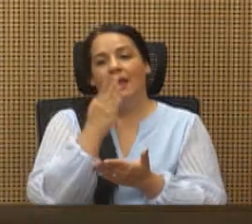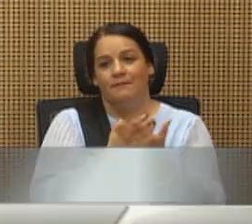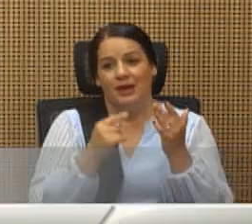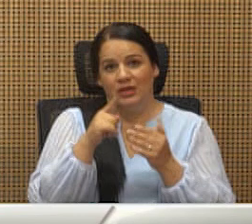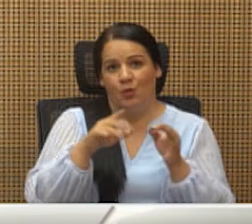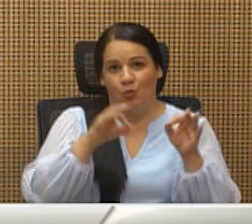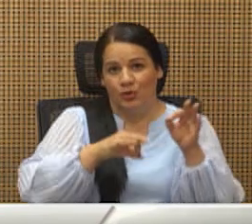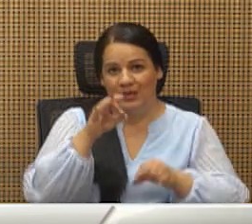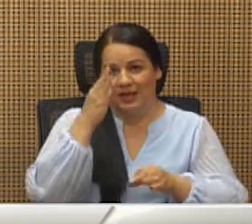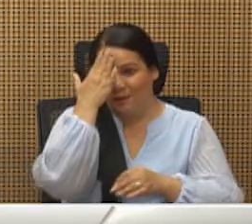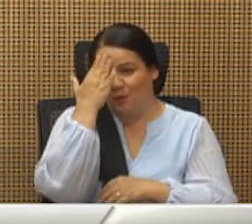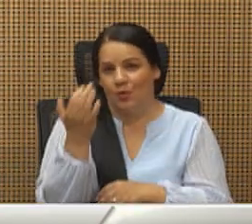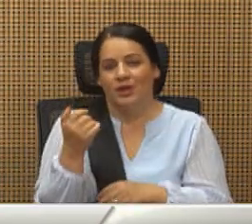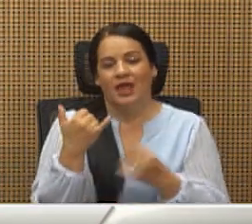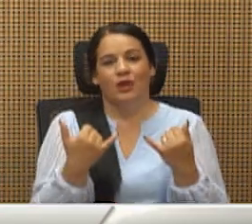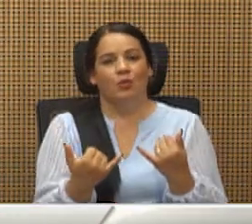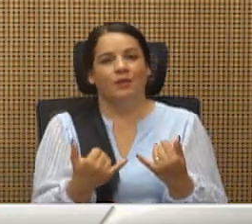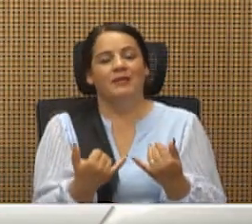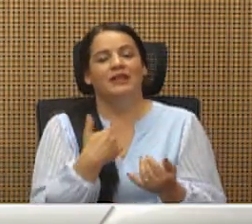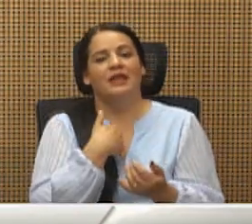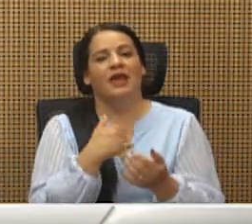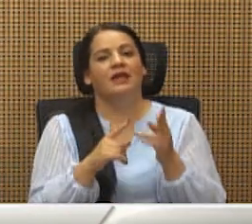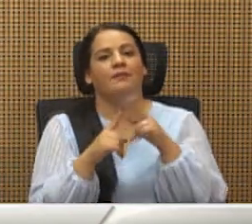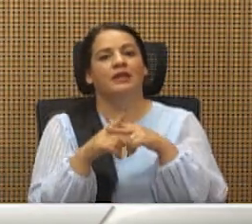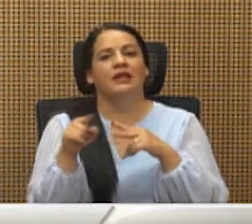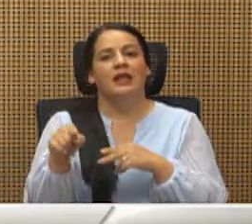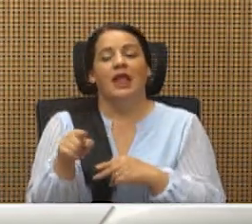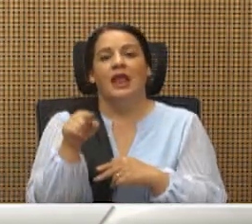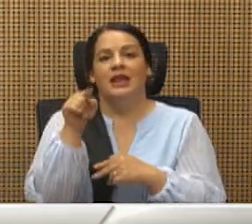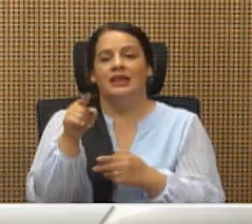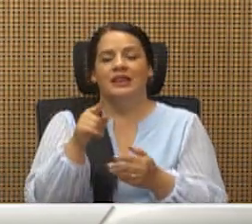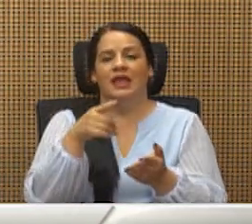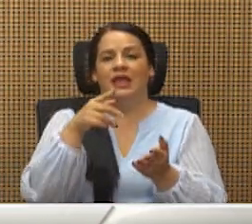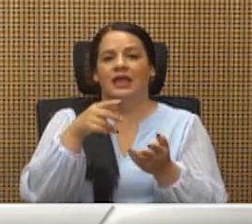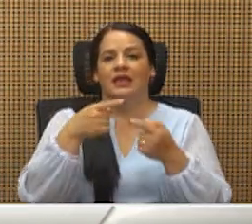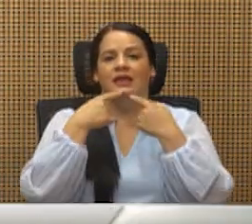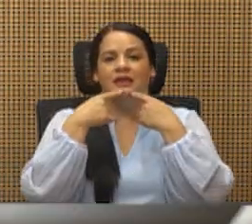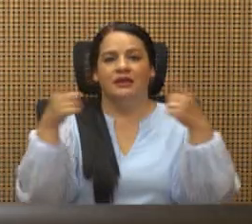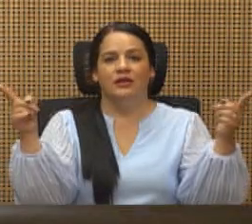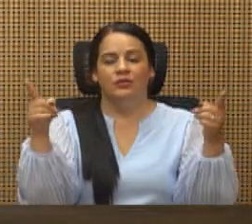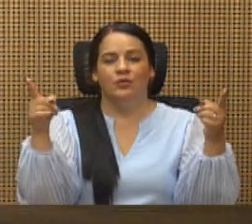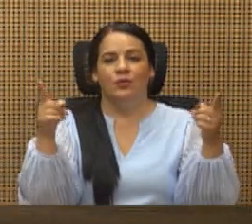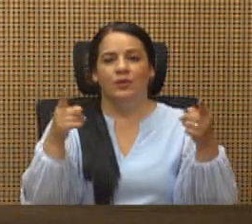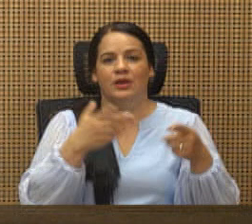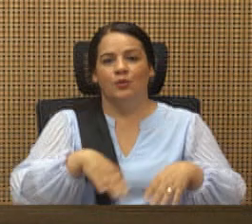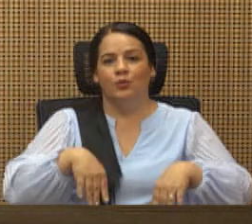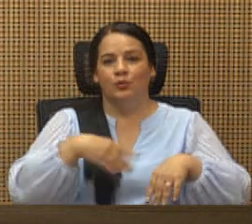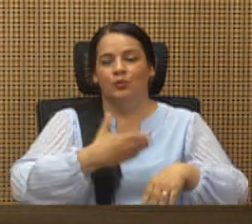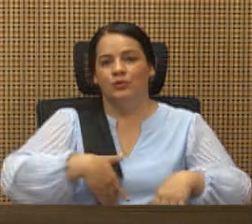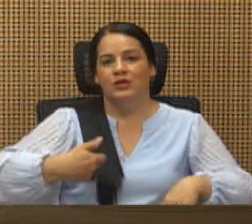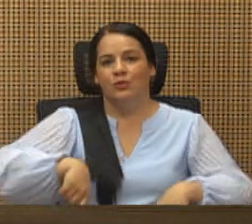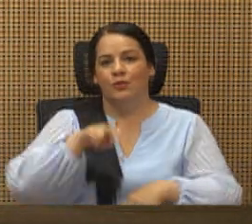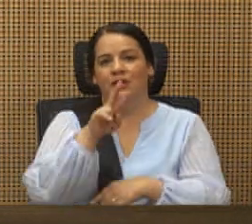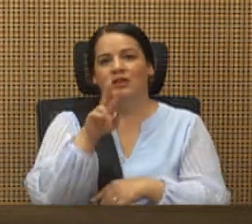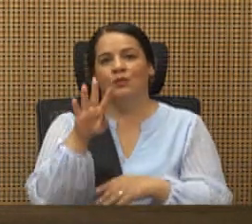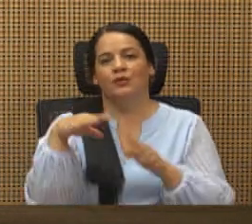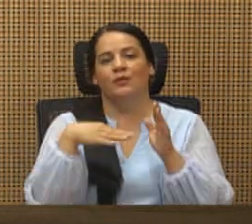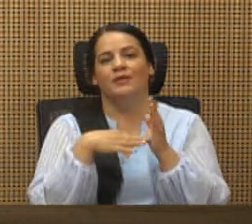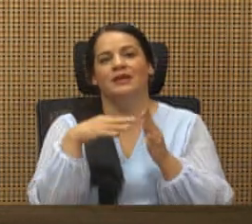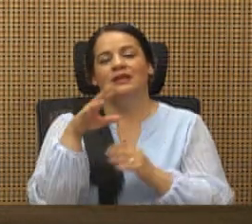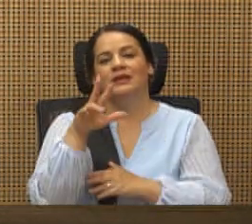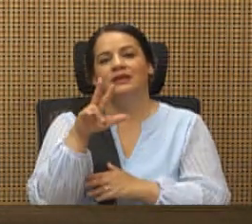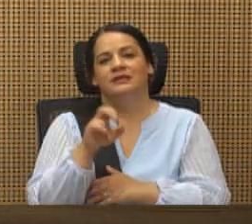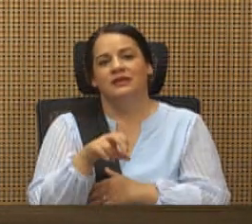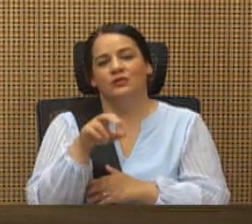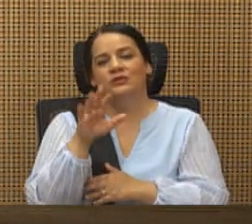actualmente se encuentra vigente el decreto ejecutivo 43251 que es el reglamento para el funcionamiento del Sistema